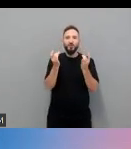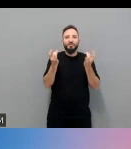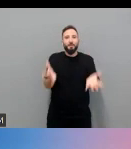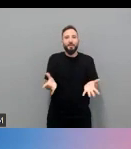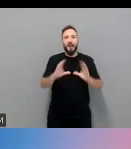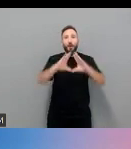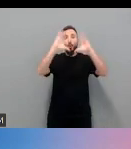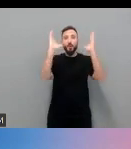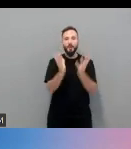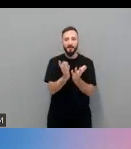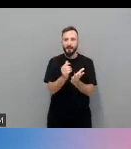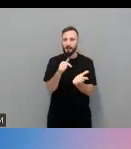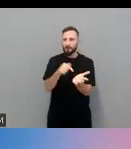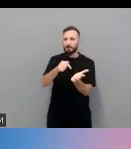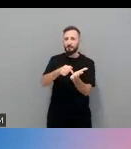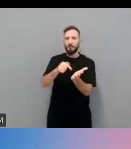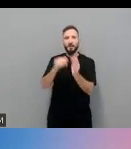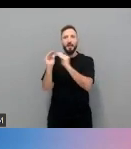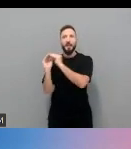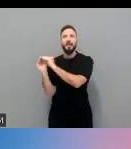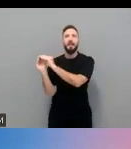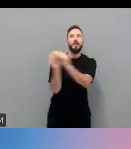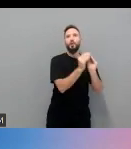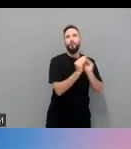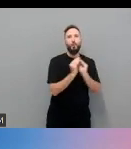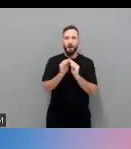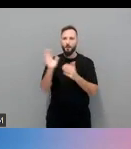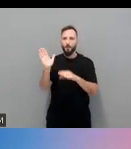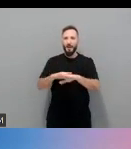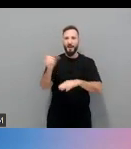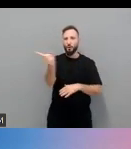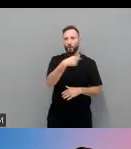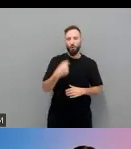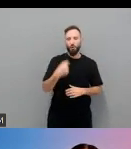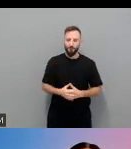universal y que sea igual para todo el Estado.